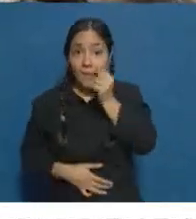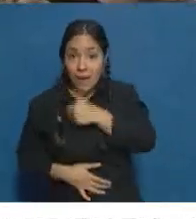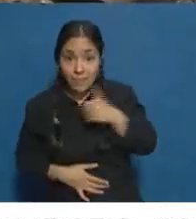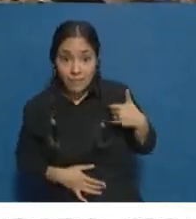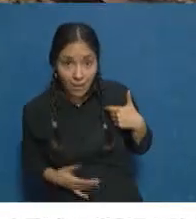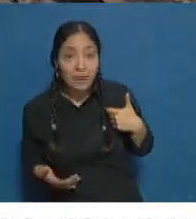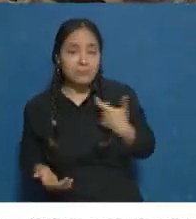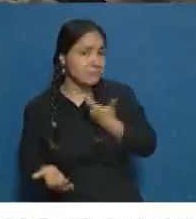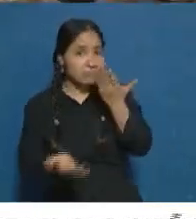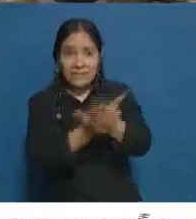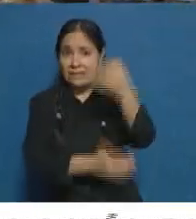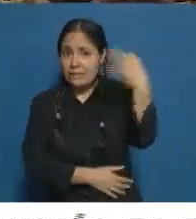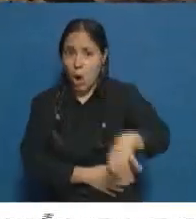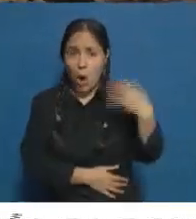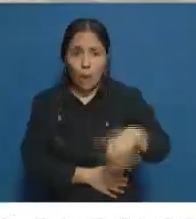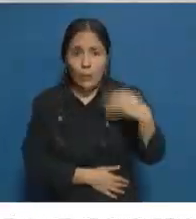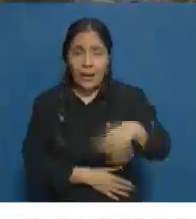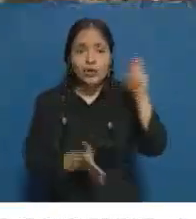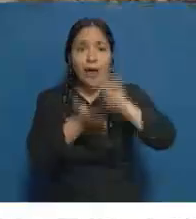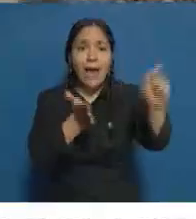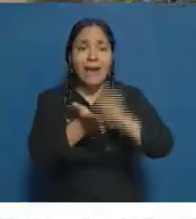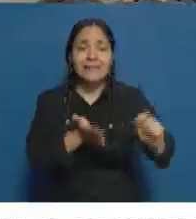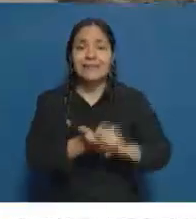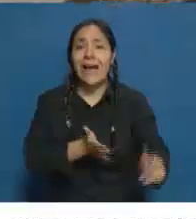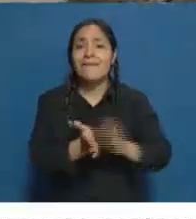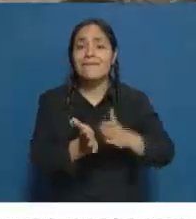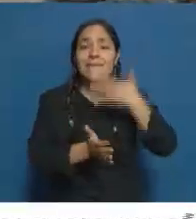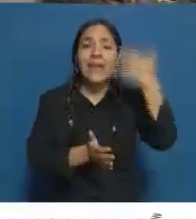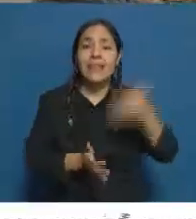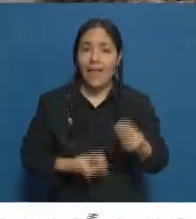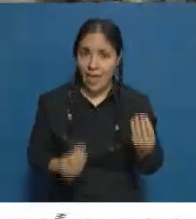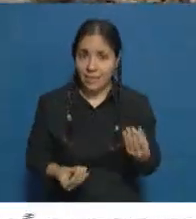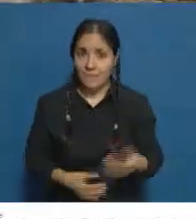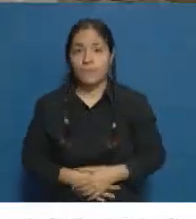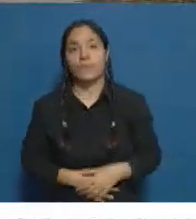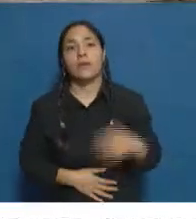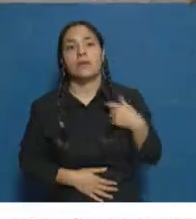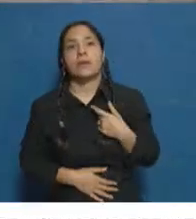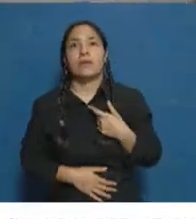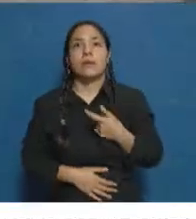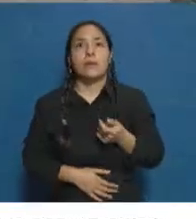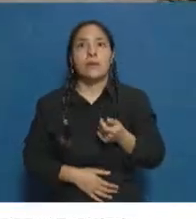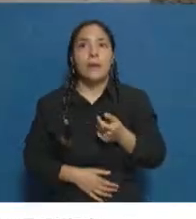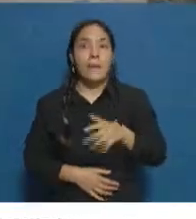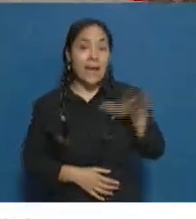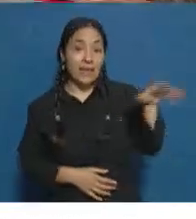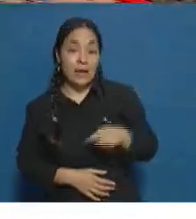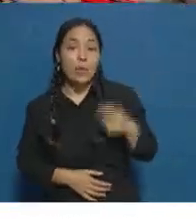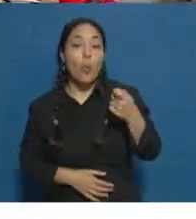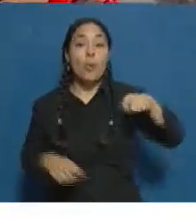que quede constancia en acta. Eso es lo más importante. Para la jornada extendida se les pide un tenedor, ¿qué más era? Un vaso. ¿Un